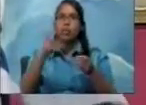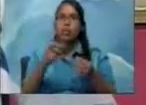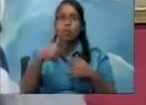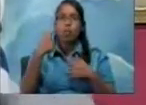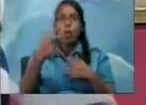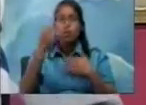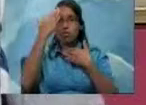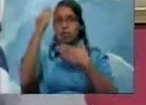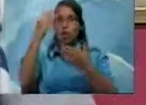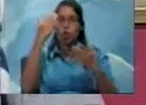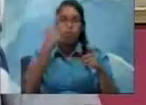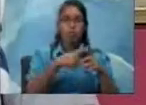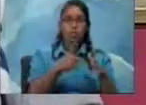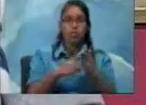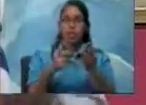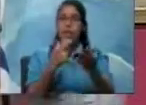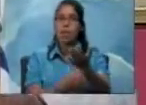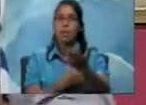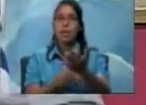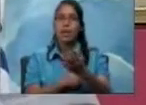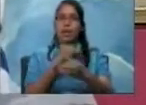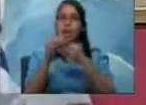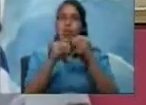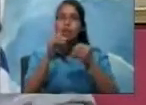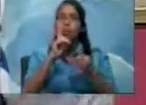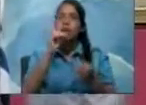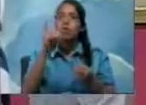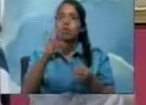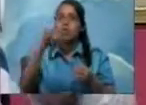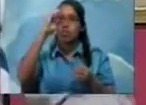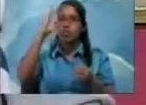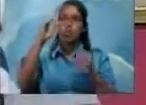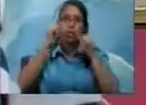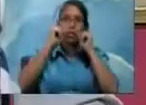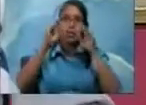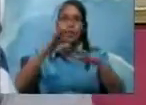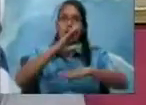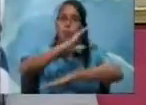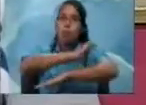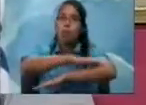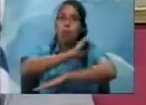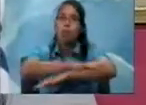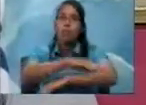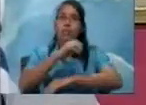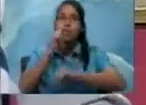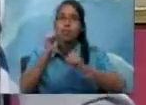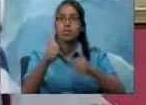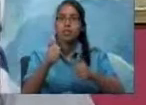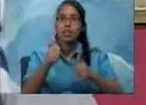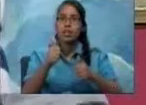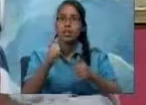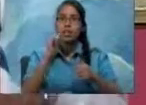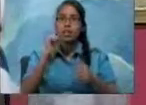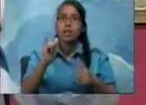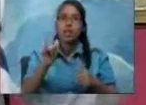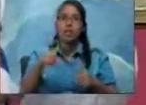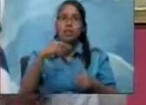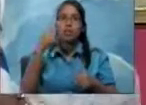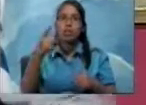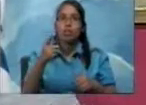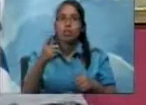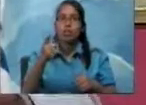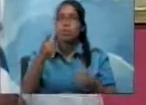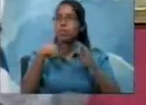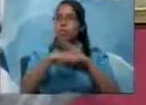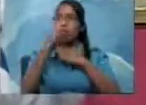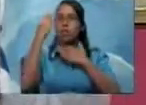hermano le hago una pregunta Dios te bendiga Pórtate bien le digo yo y cuando le me voy a